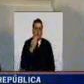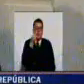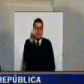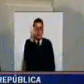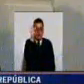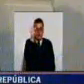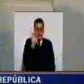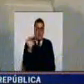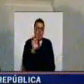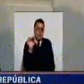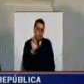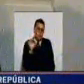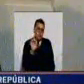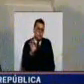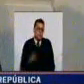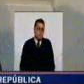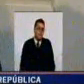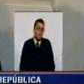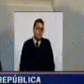13 de enero.